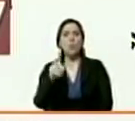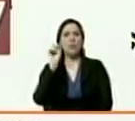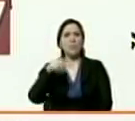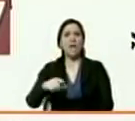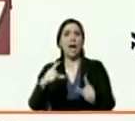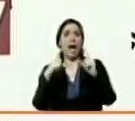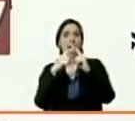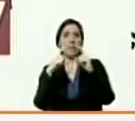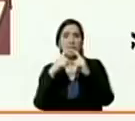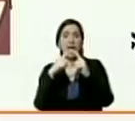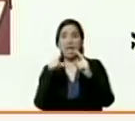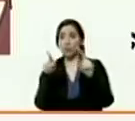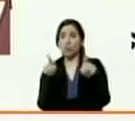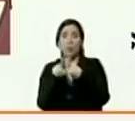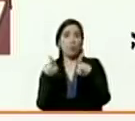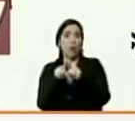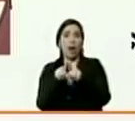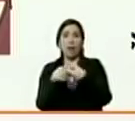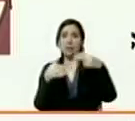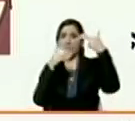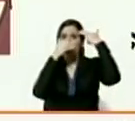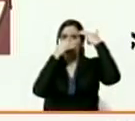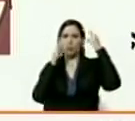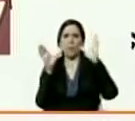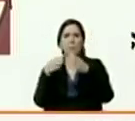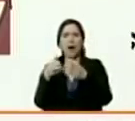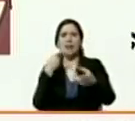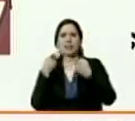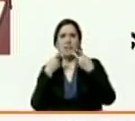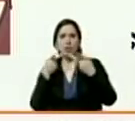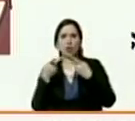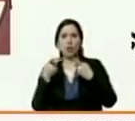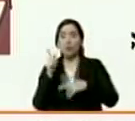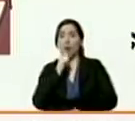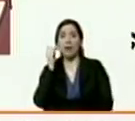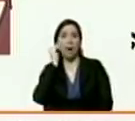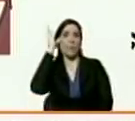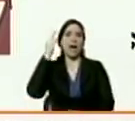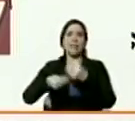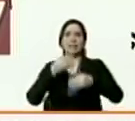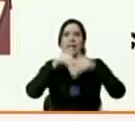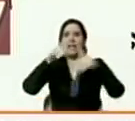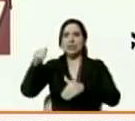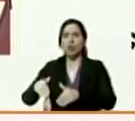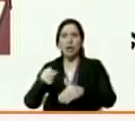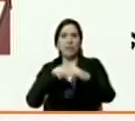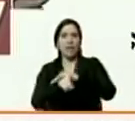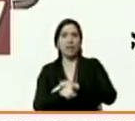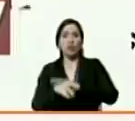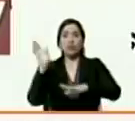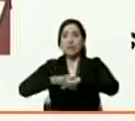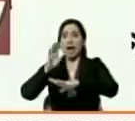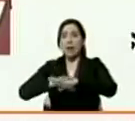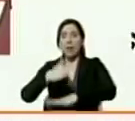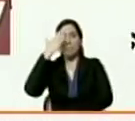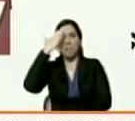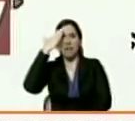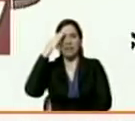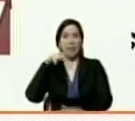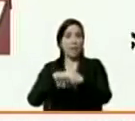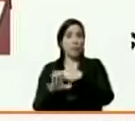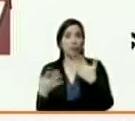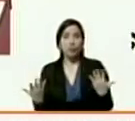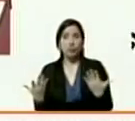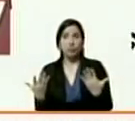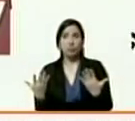partido. Son incapaces de hacer elecciones internas porque saben lo que les va a ocurrir. Ahora, vuelvo, es